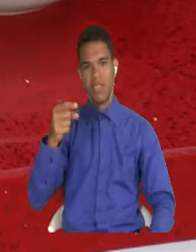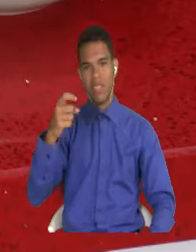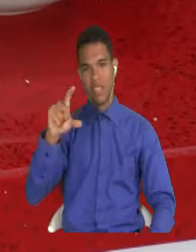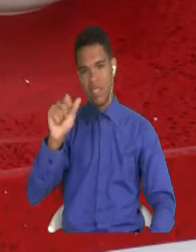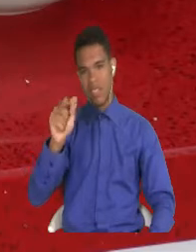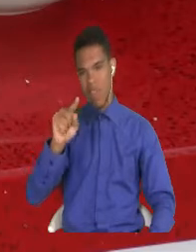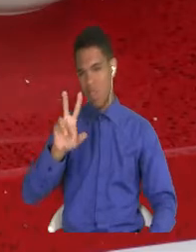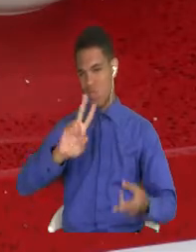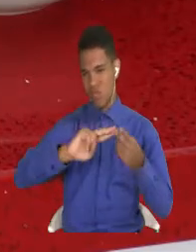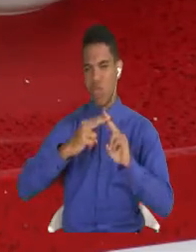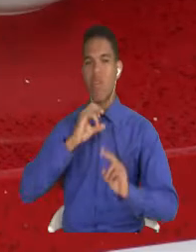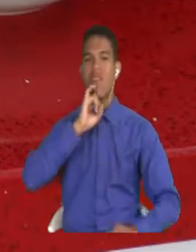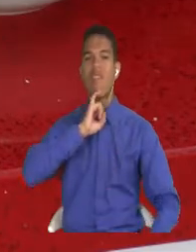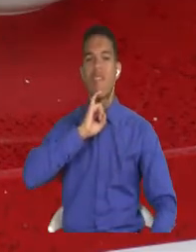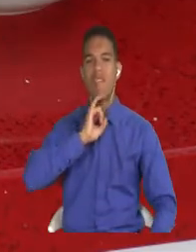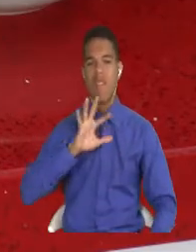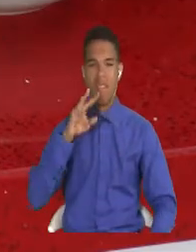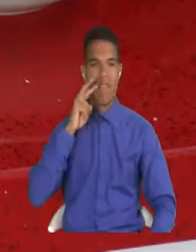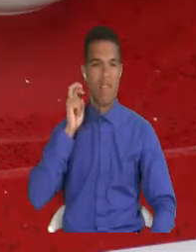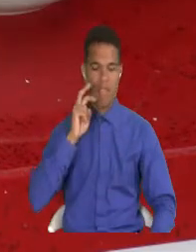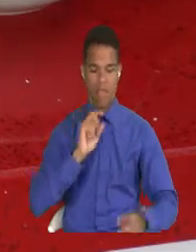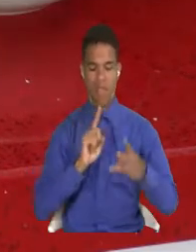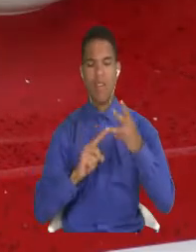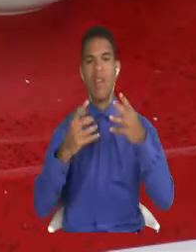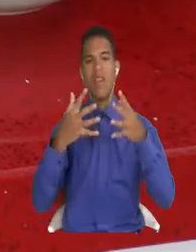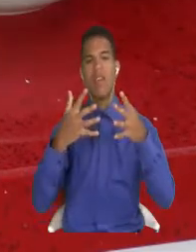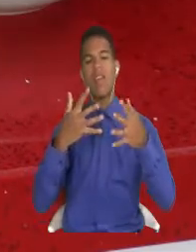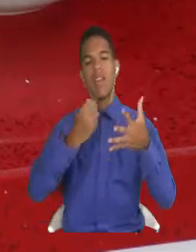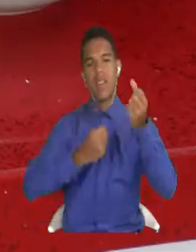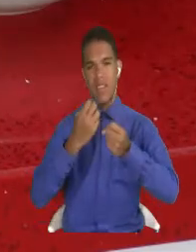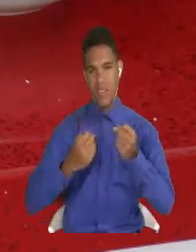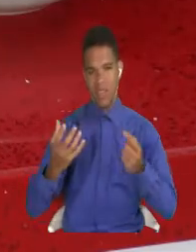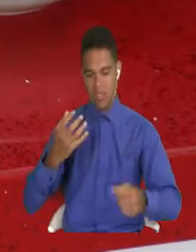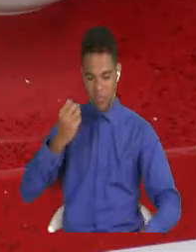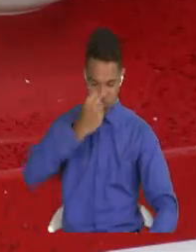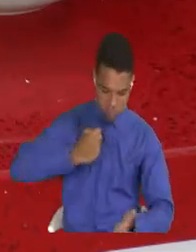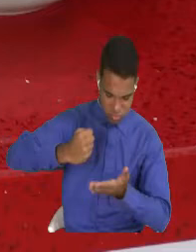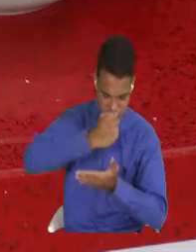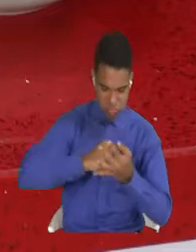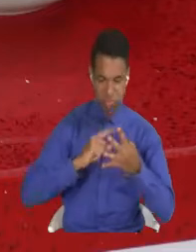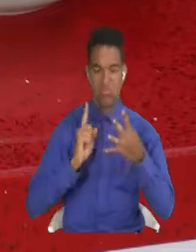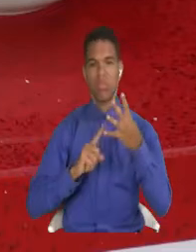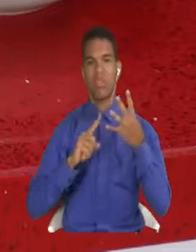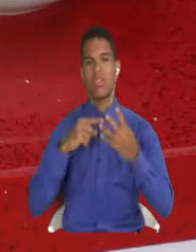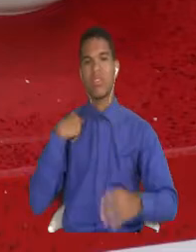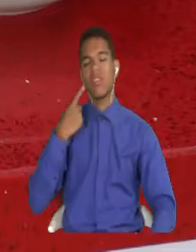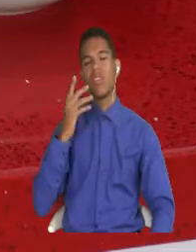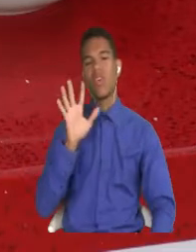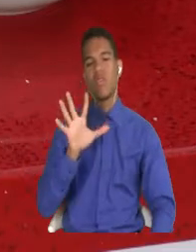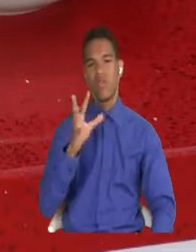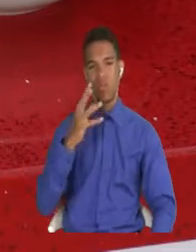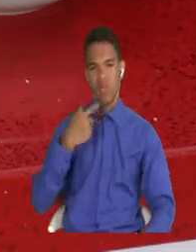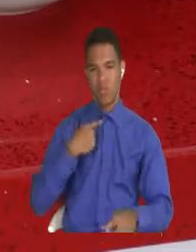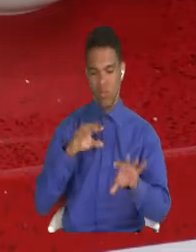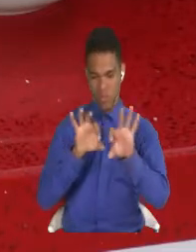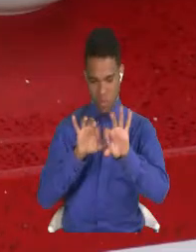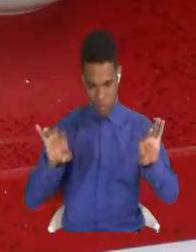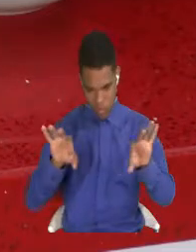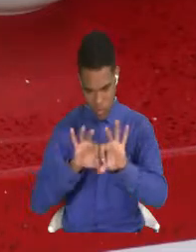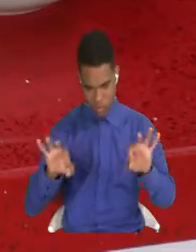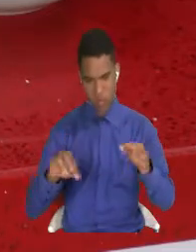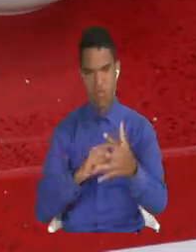Ah, ok. Listo. Tengo crema de leche, tocineta, chorizo, un pan árabe. Tengo plátano maduro